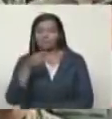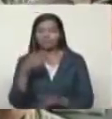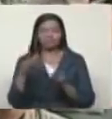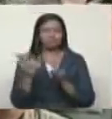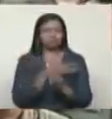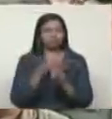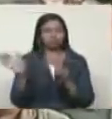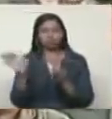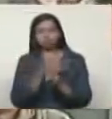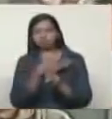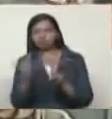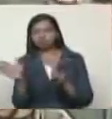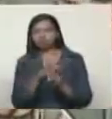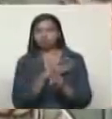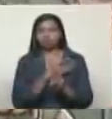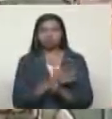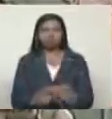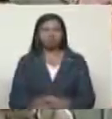violencia,